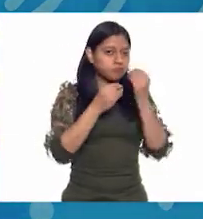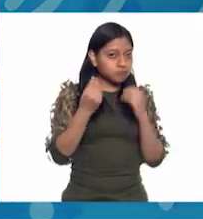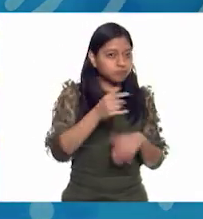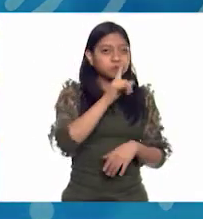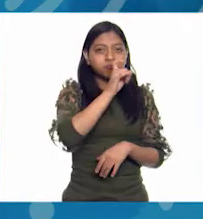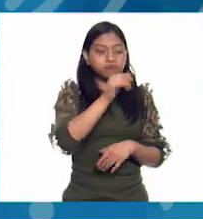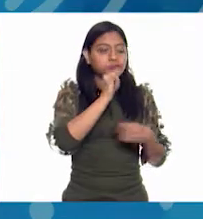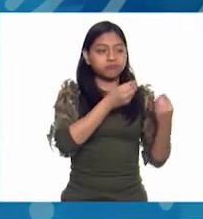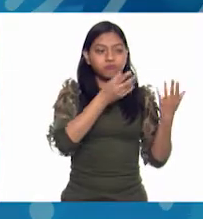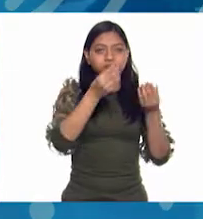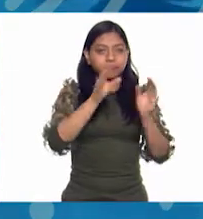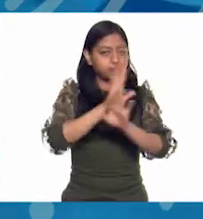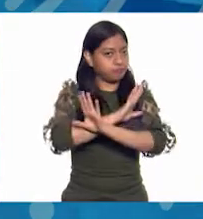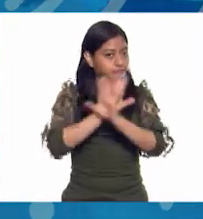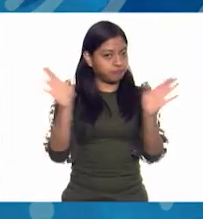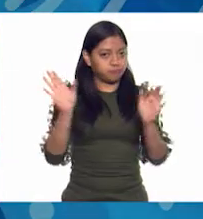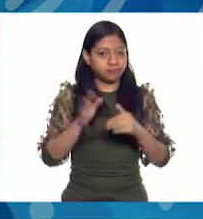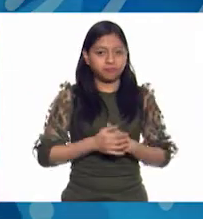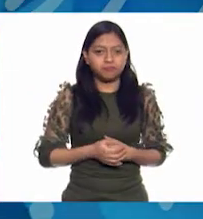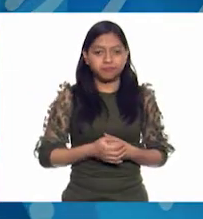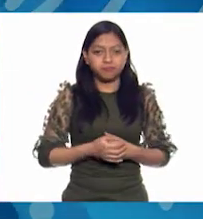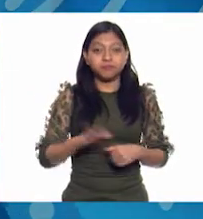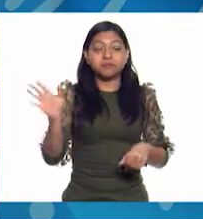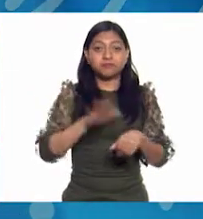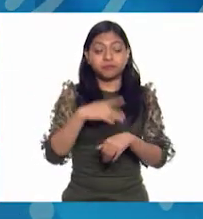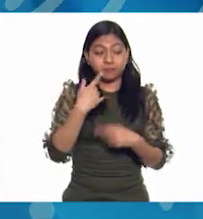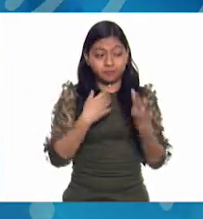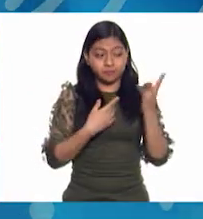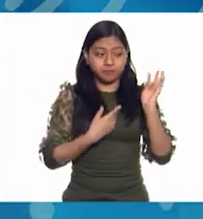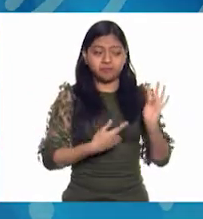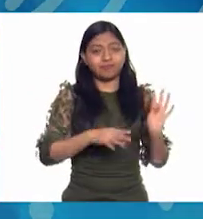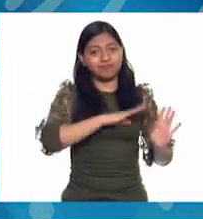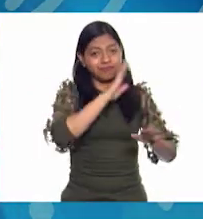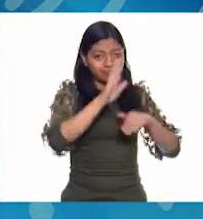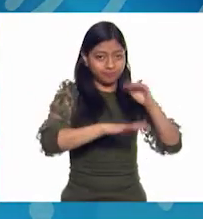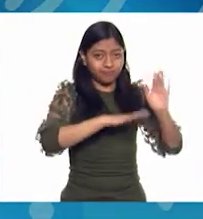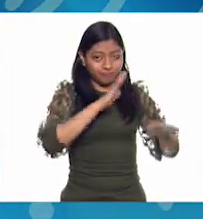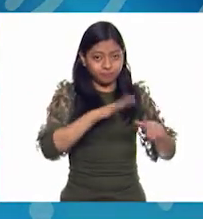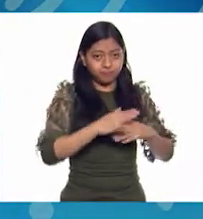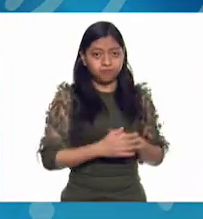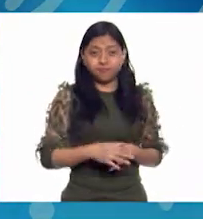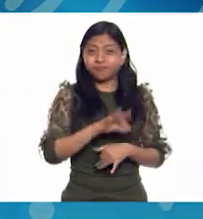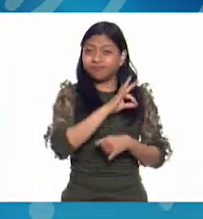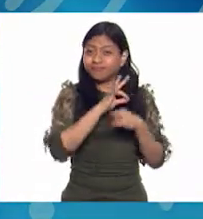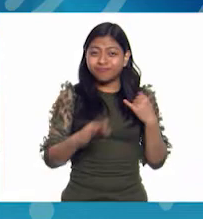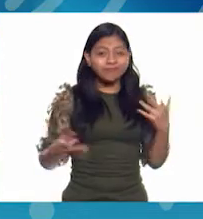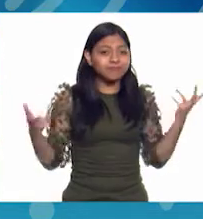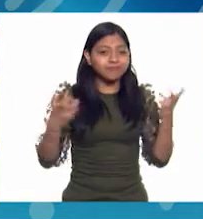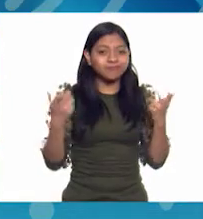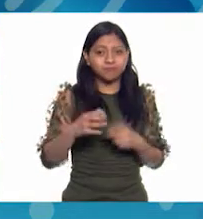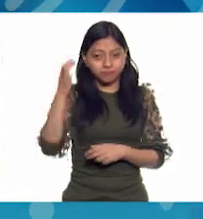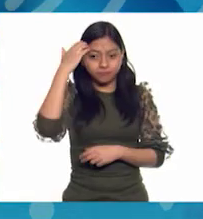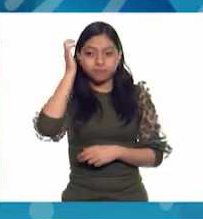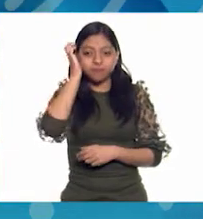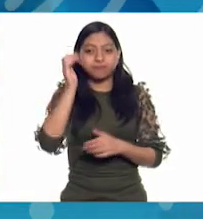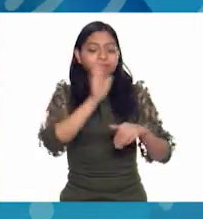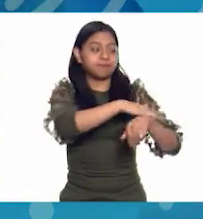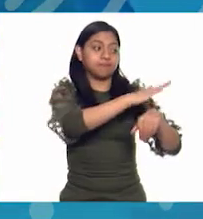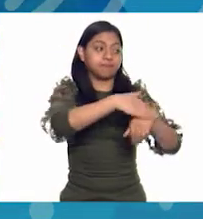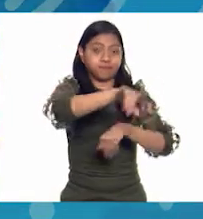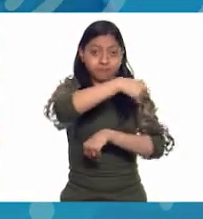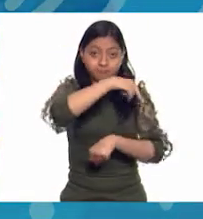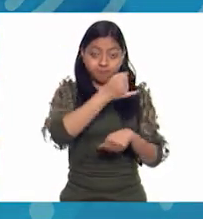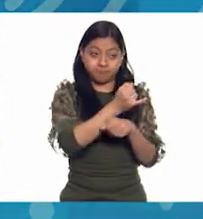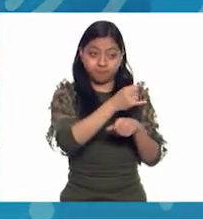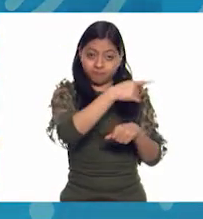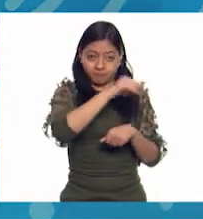por un motín de la tripulación de Colón, donde varios indígenas murieron. Como último recurso, Colón advirtió a los indígenas que si